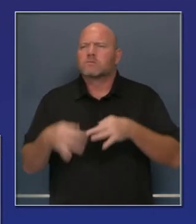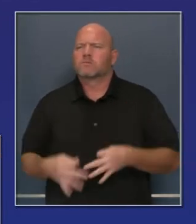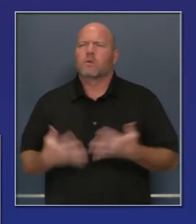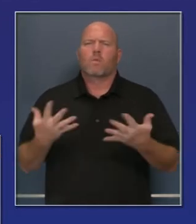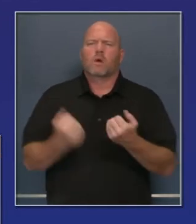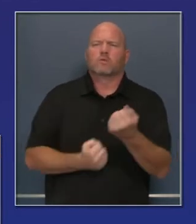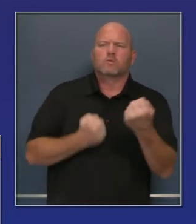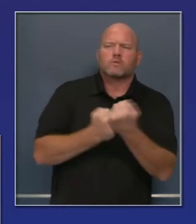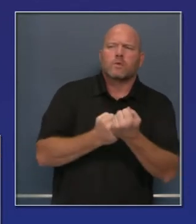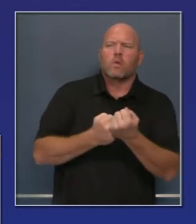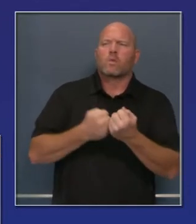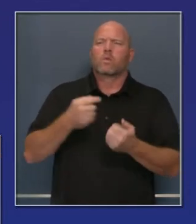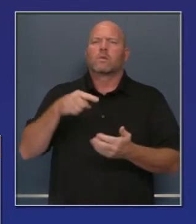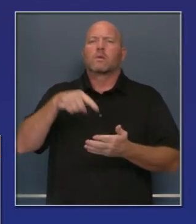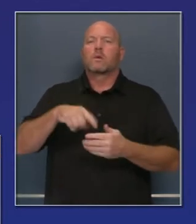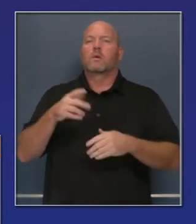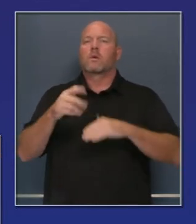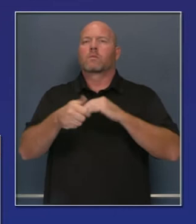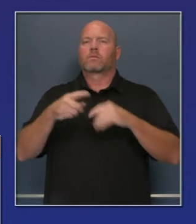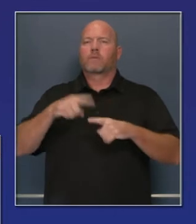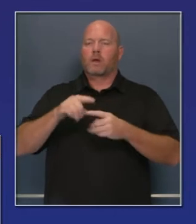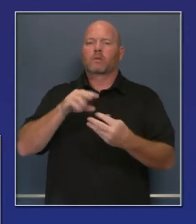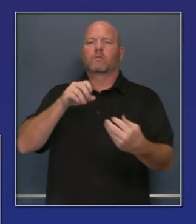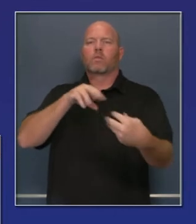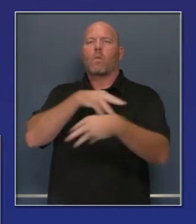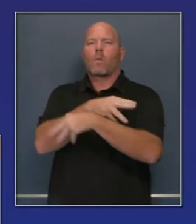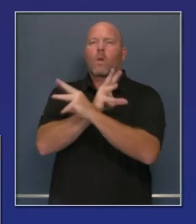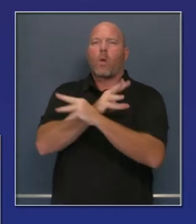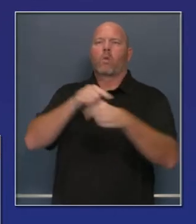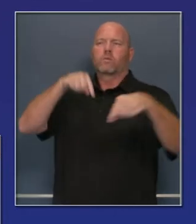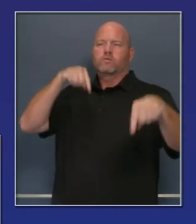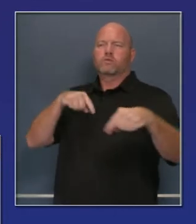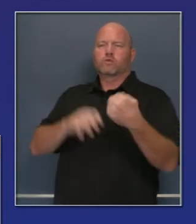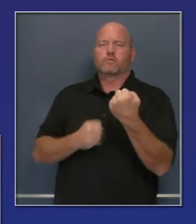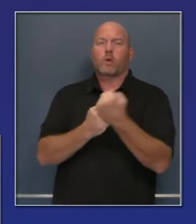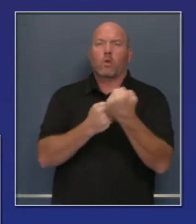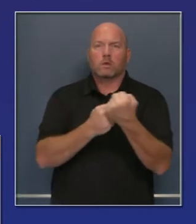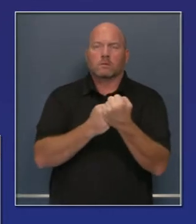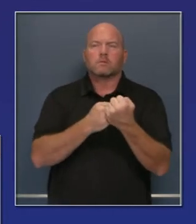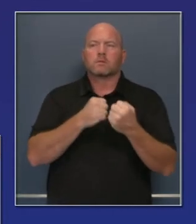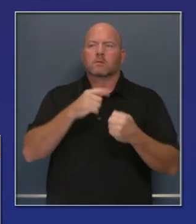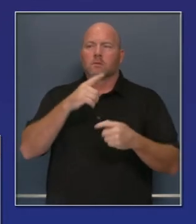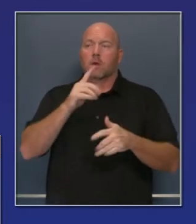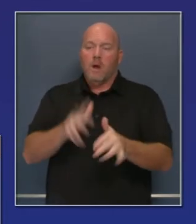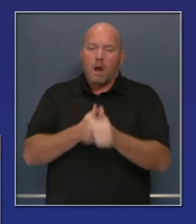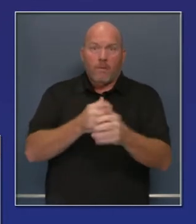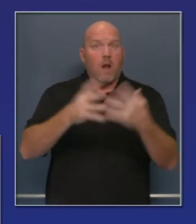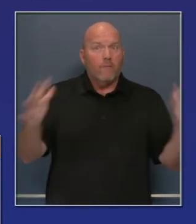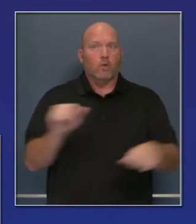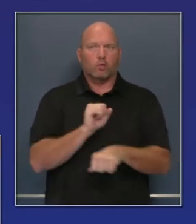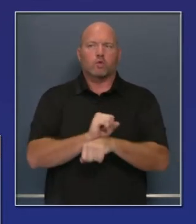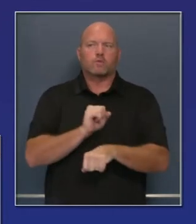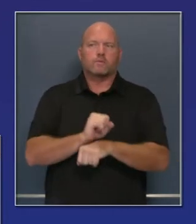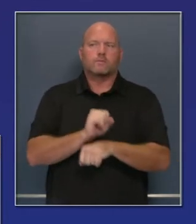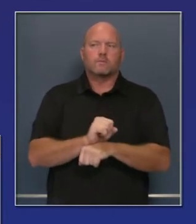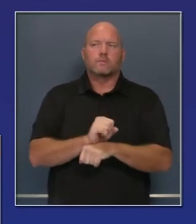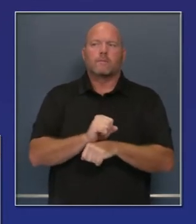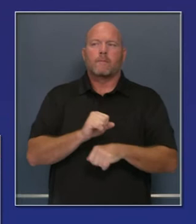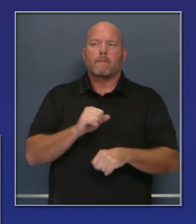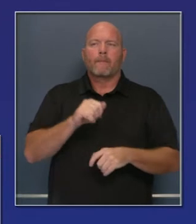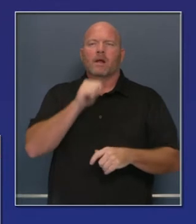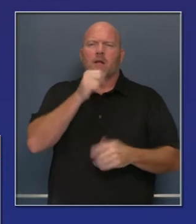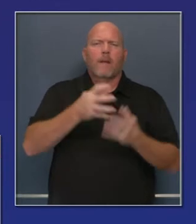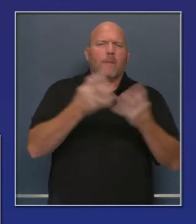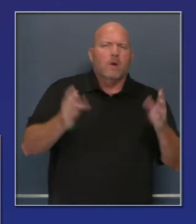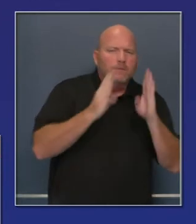los programas de apoyo remoto que también son parte del rastreo de contactos. Se ha hecho mucho esfuerzo en este